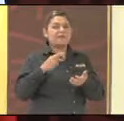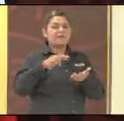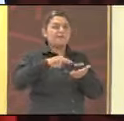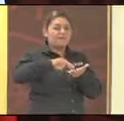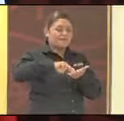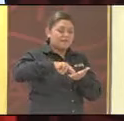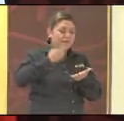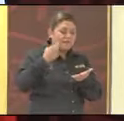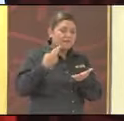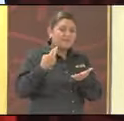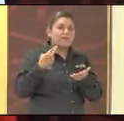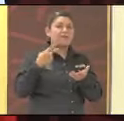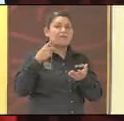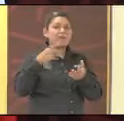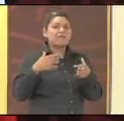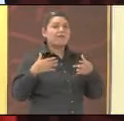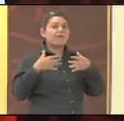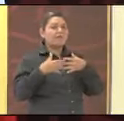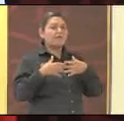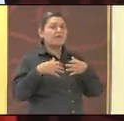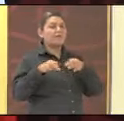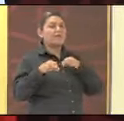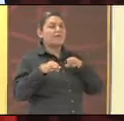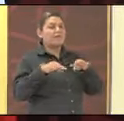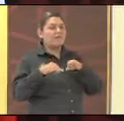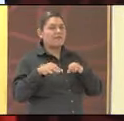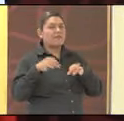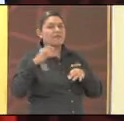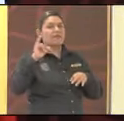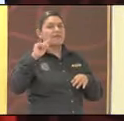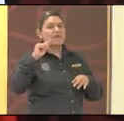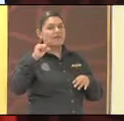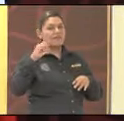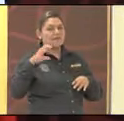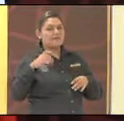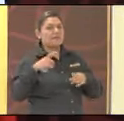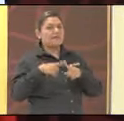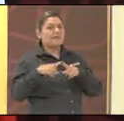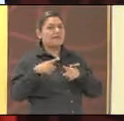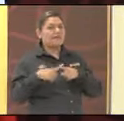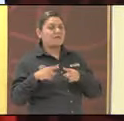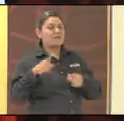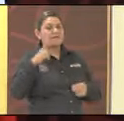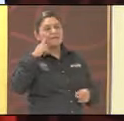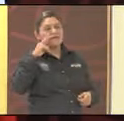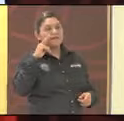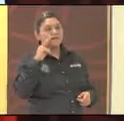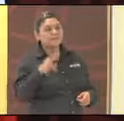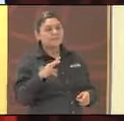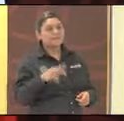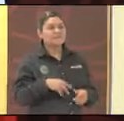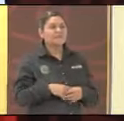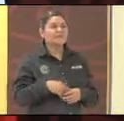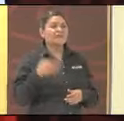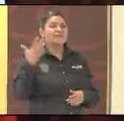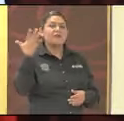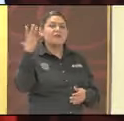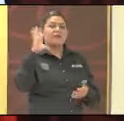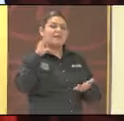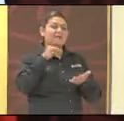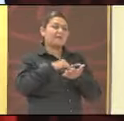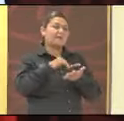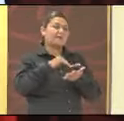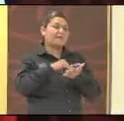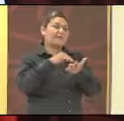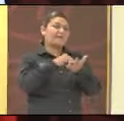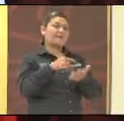de colaboración, de apoyo de la ISTAC, de la Asociación de Industriales del Sur de Tamaulipas, por 10 millones de pesos